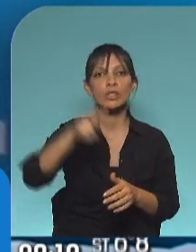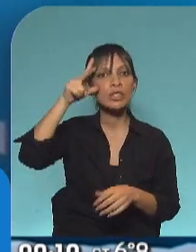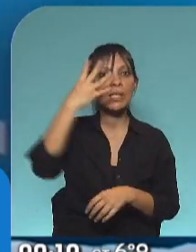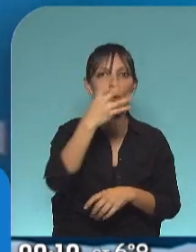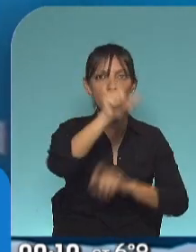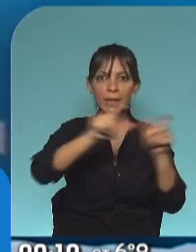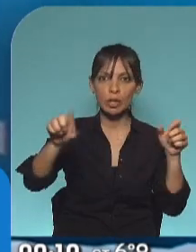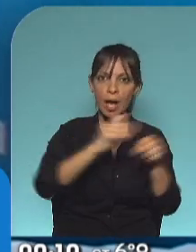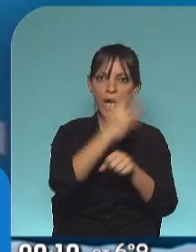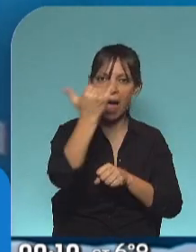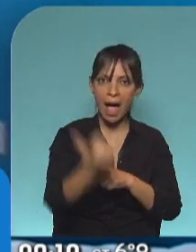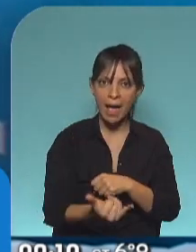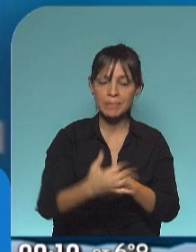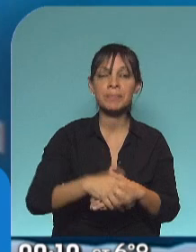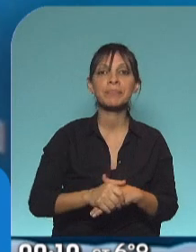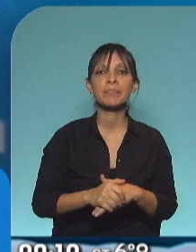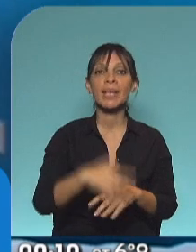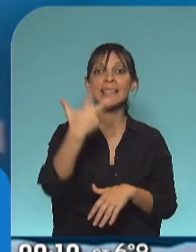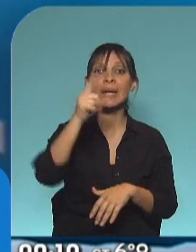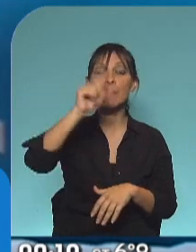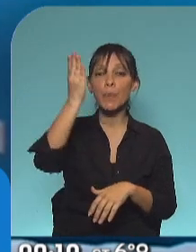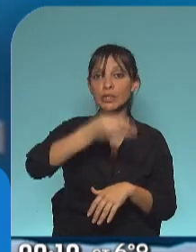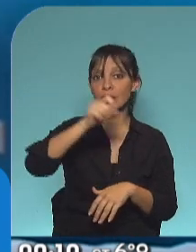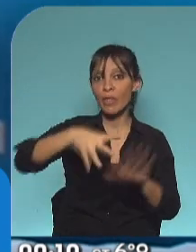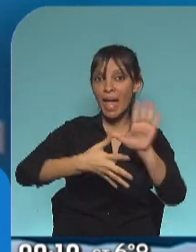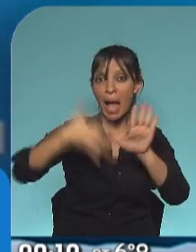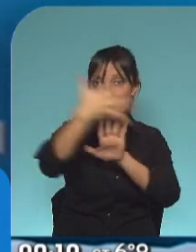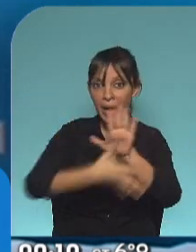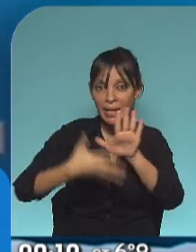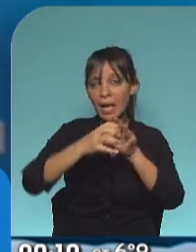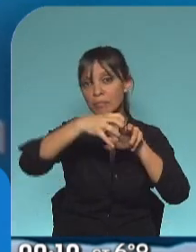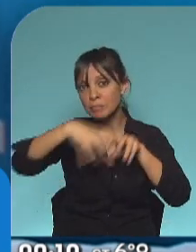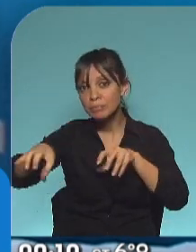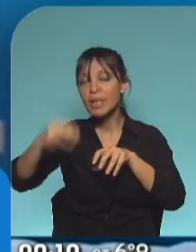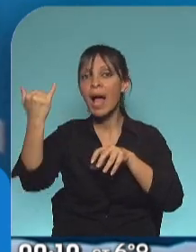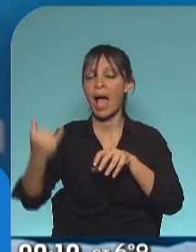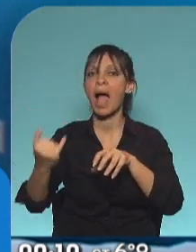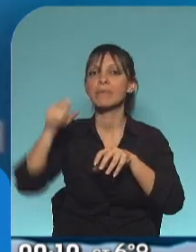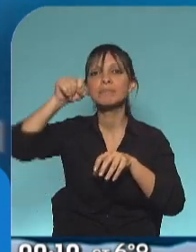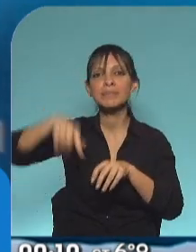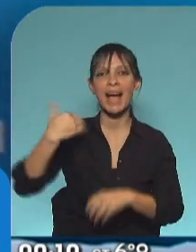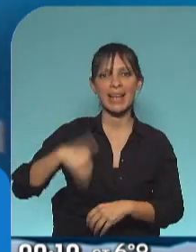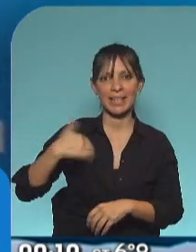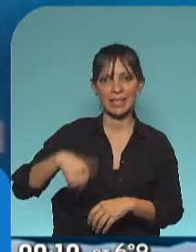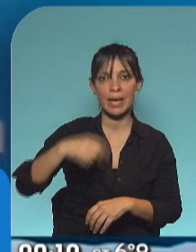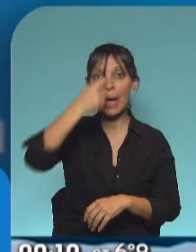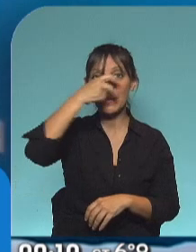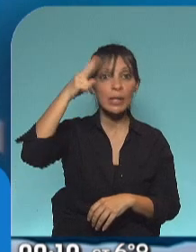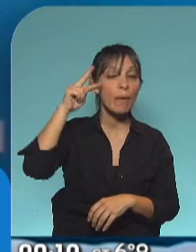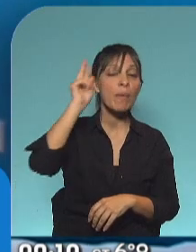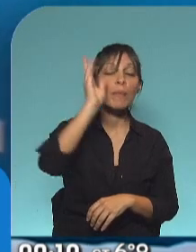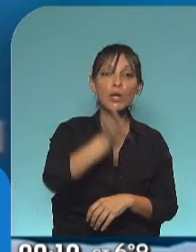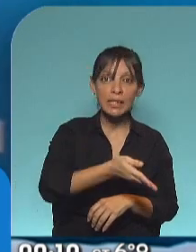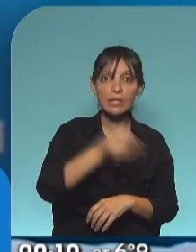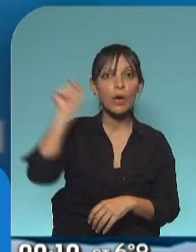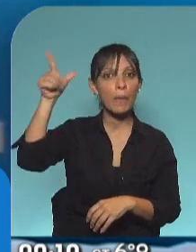13.268.684. El 3% de los casos de nuestro continente se encuentran diagnosticados en la Argentina, el 29%